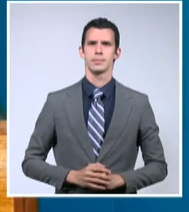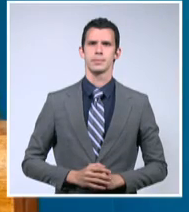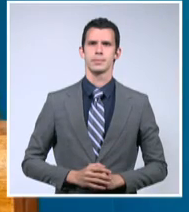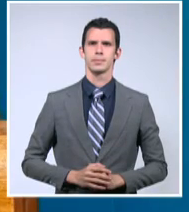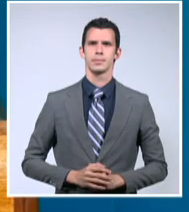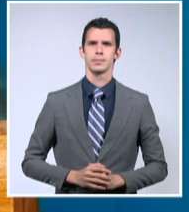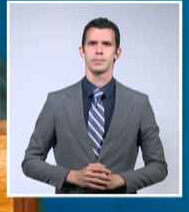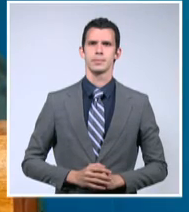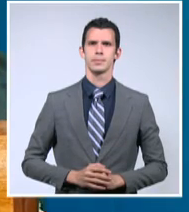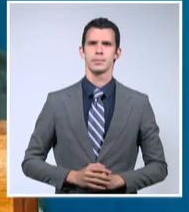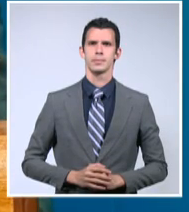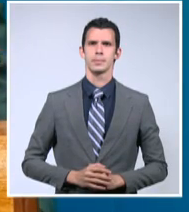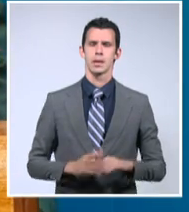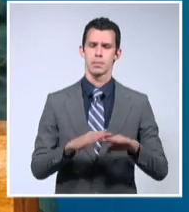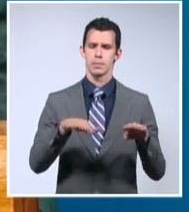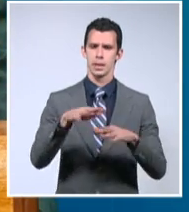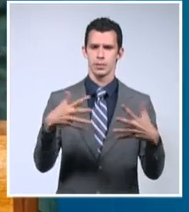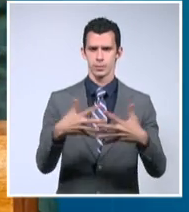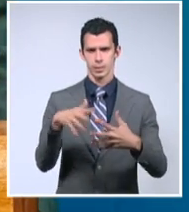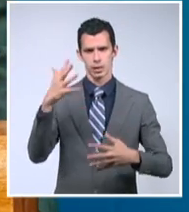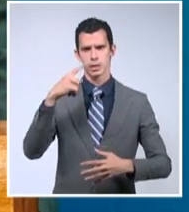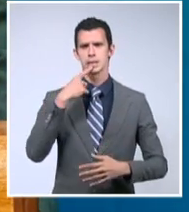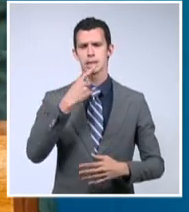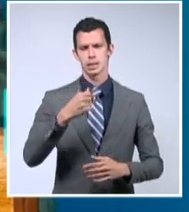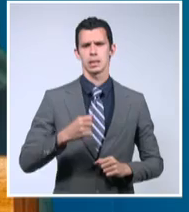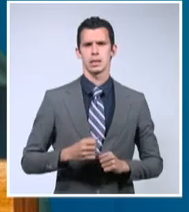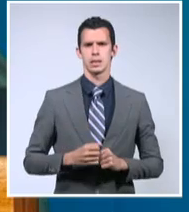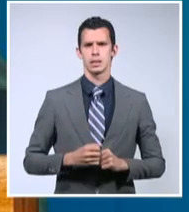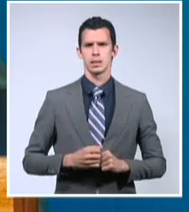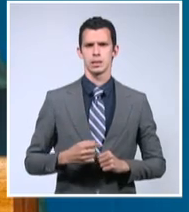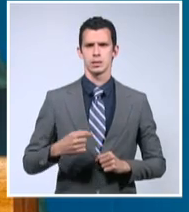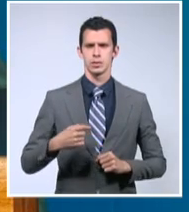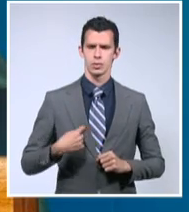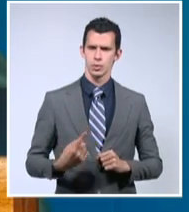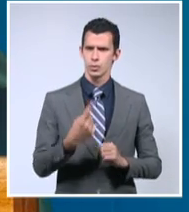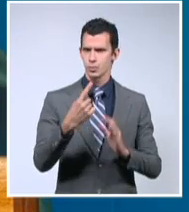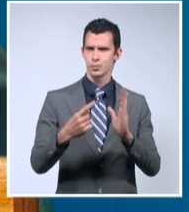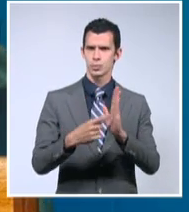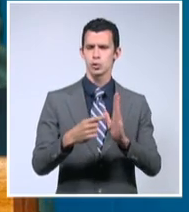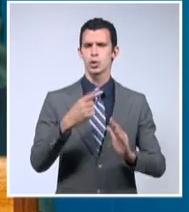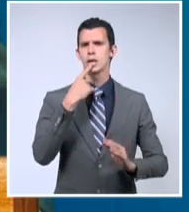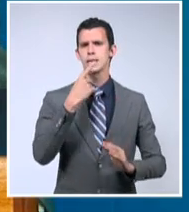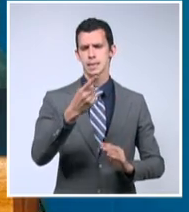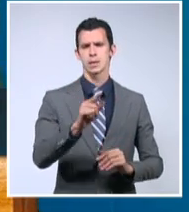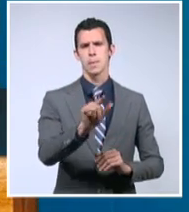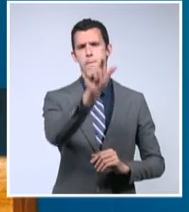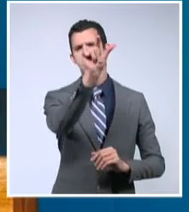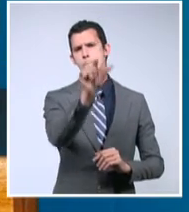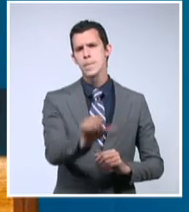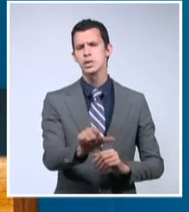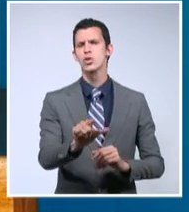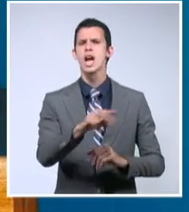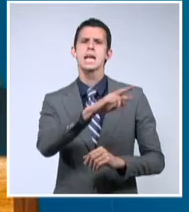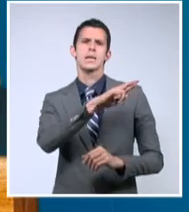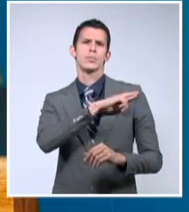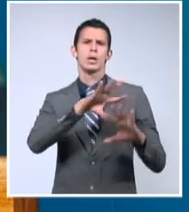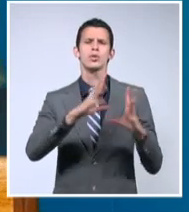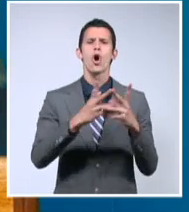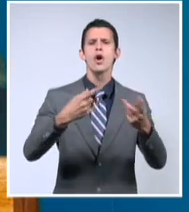Llamé la atención respetuosamente a la señora encargada de negocios de que una agresión como